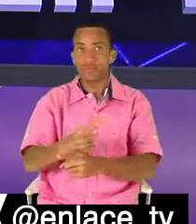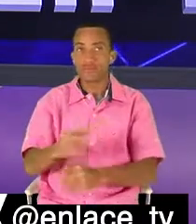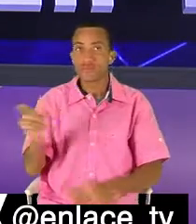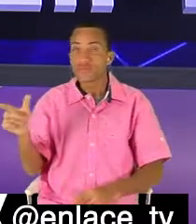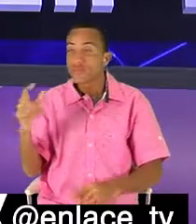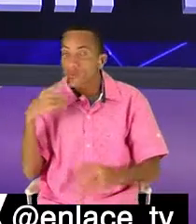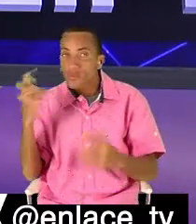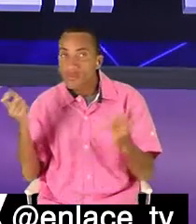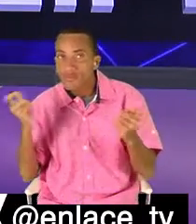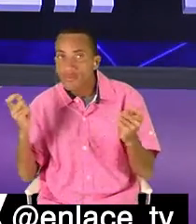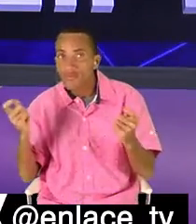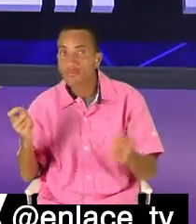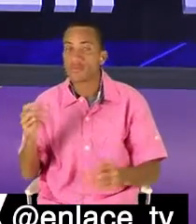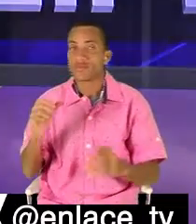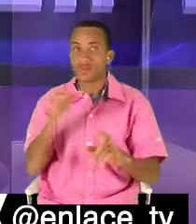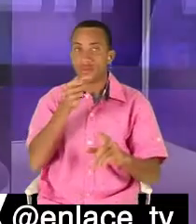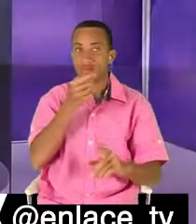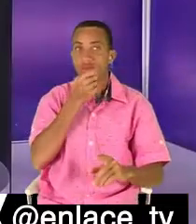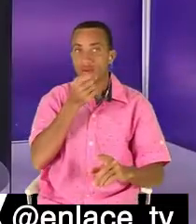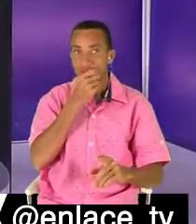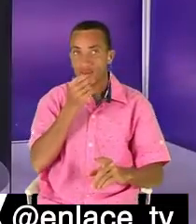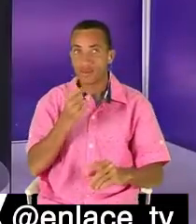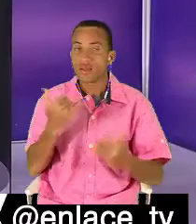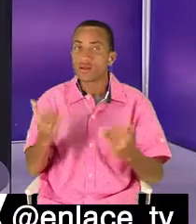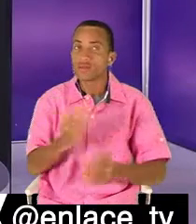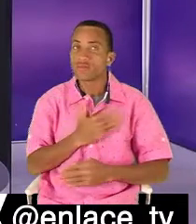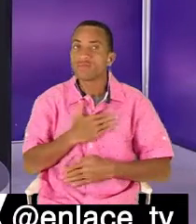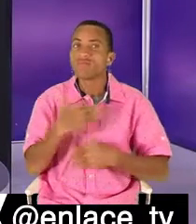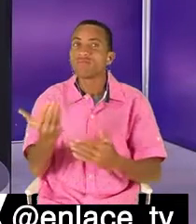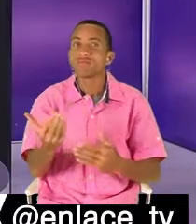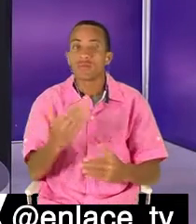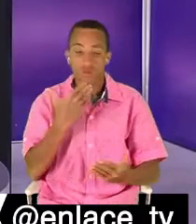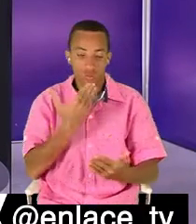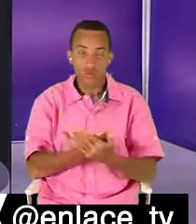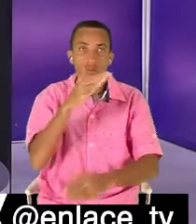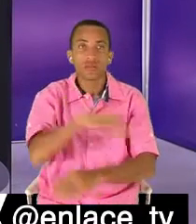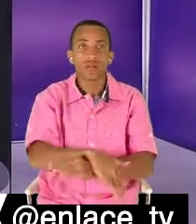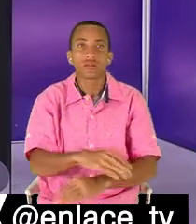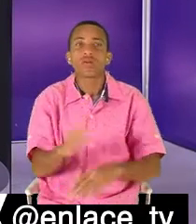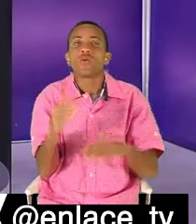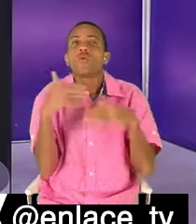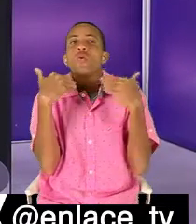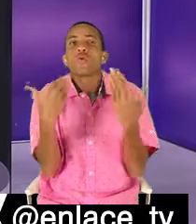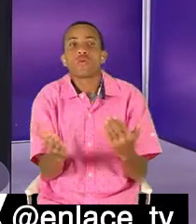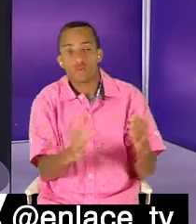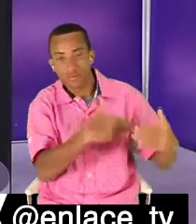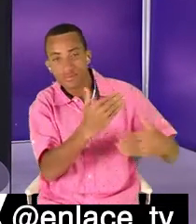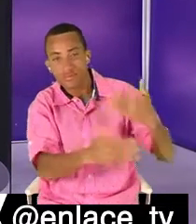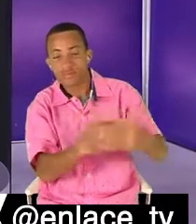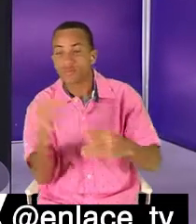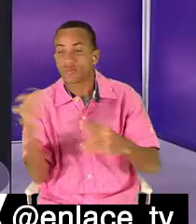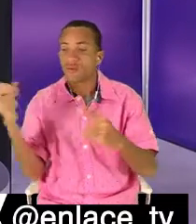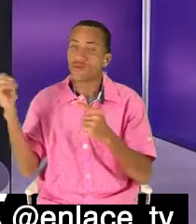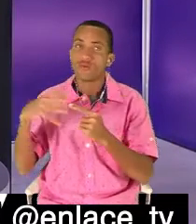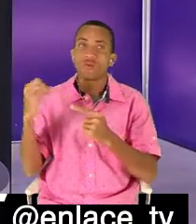noticias, Pedro Severiche. Saludo a Pedro a esta hora. Pedro, muy buenas tardes. ¿Cómo viene desarrollándose este foro?